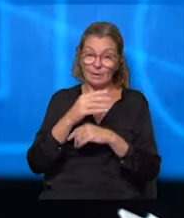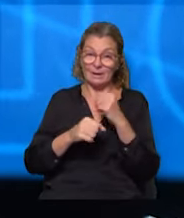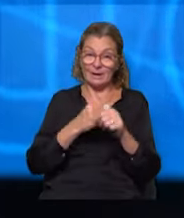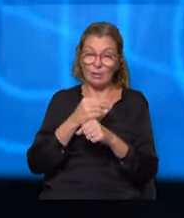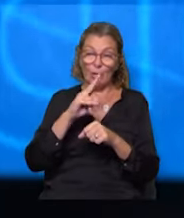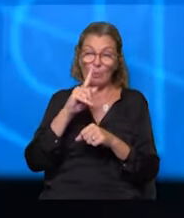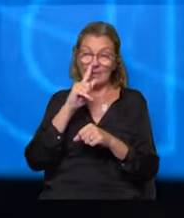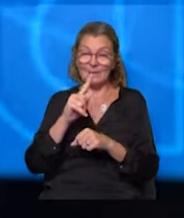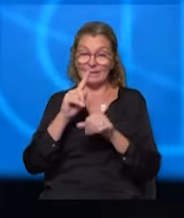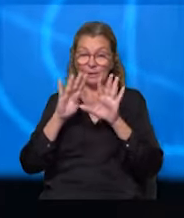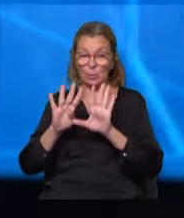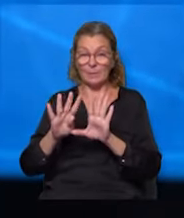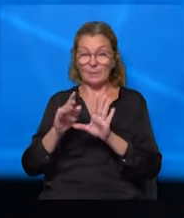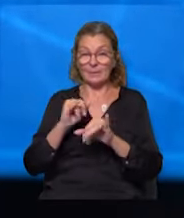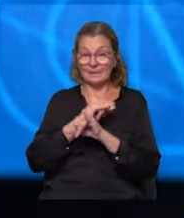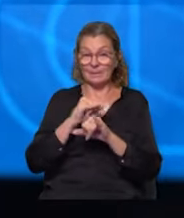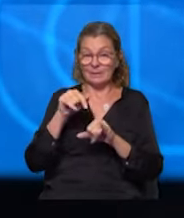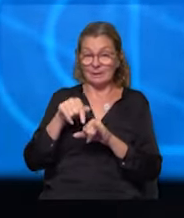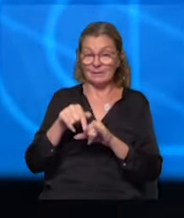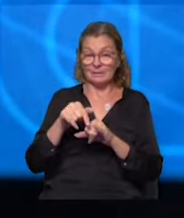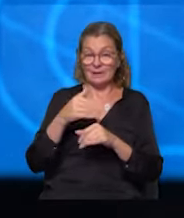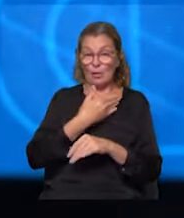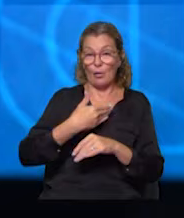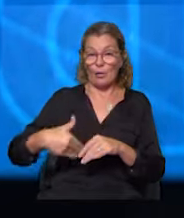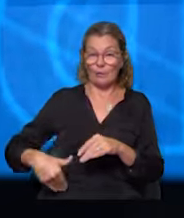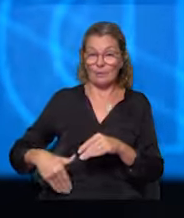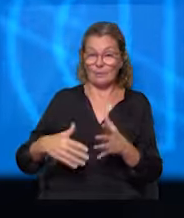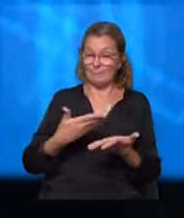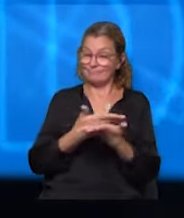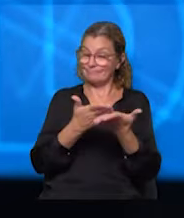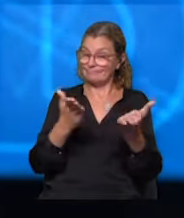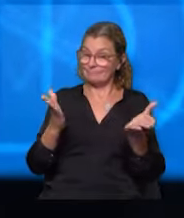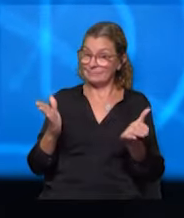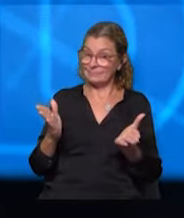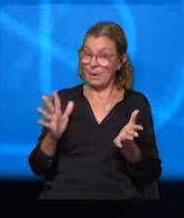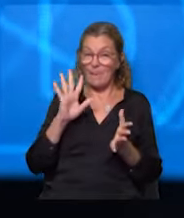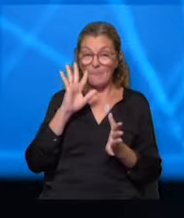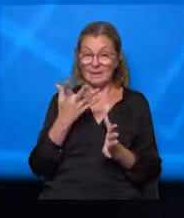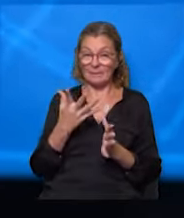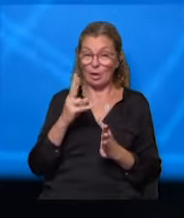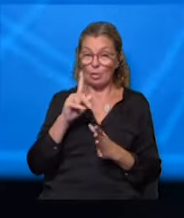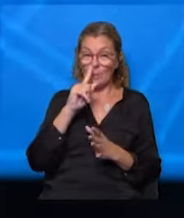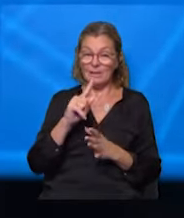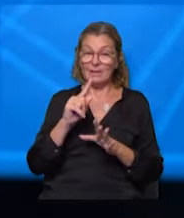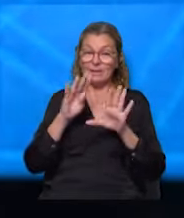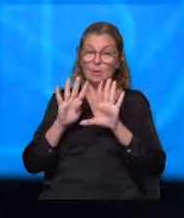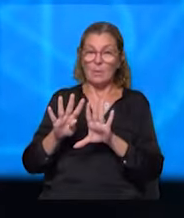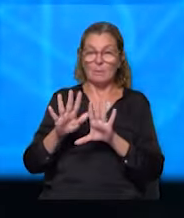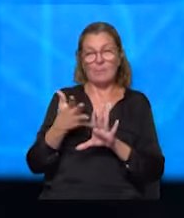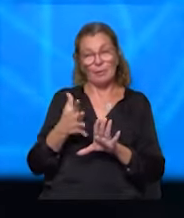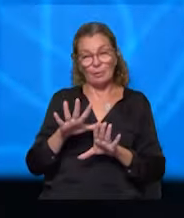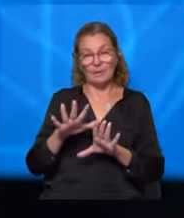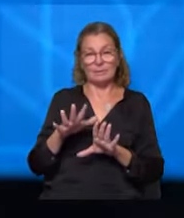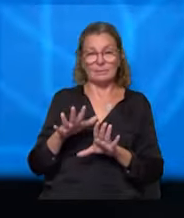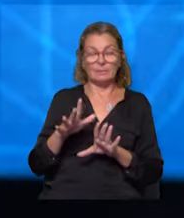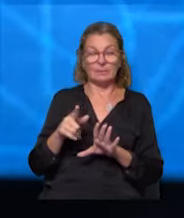2019 y que va a terminar este periodo de gobierno en un panorama muy parecido al de 2019 este